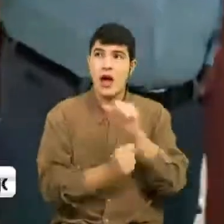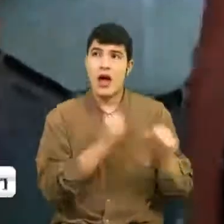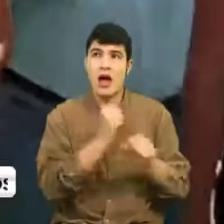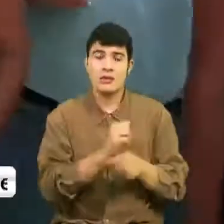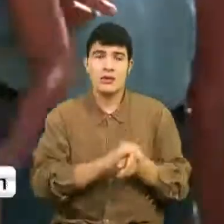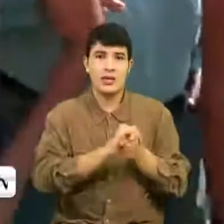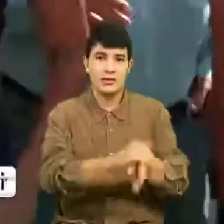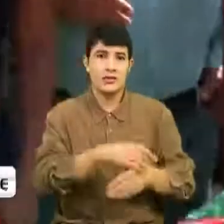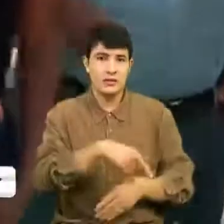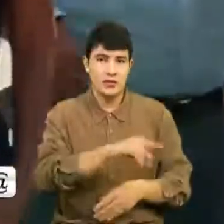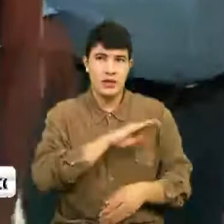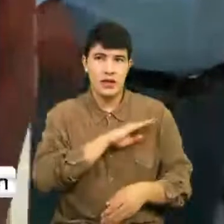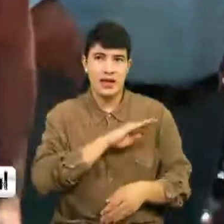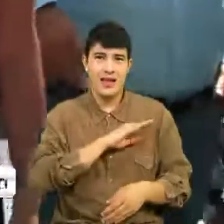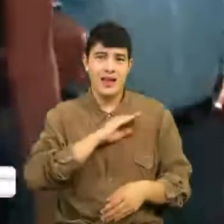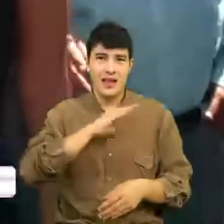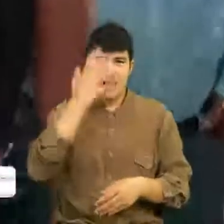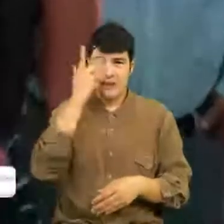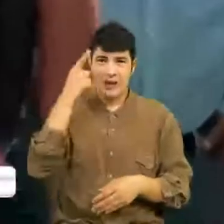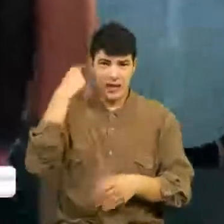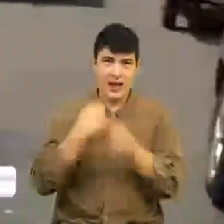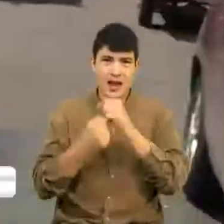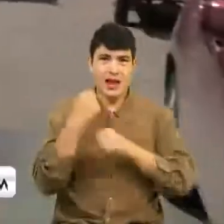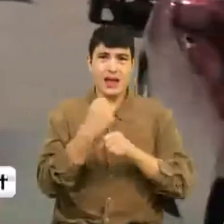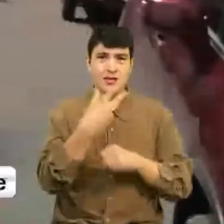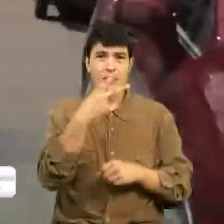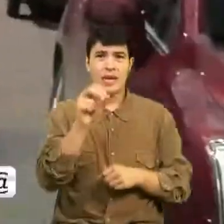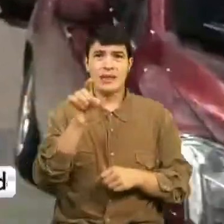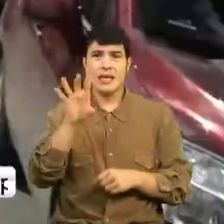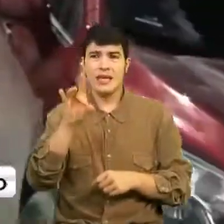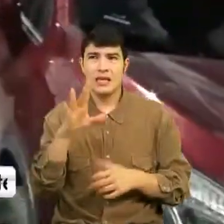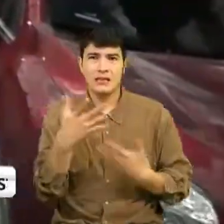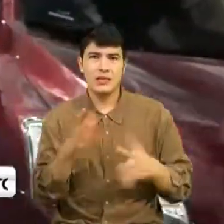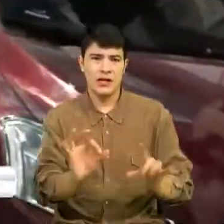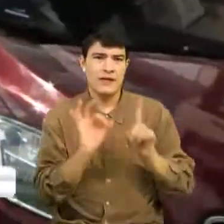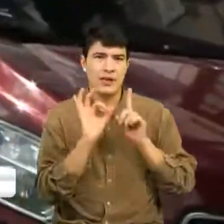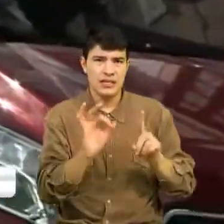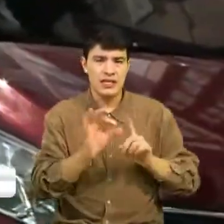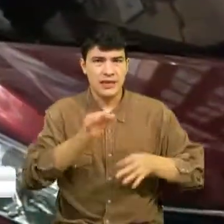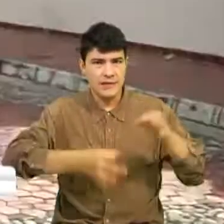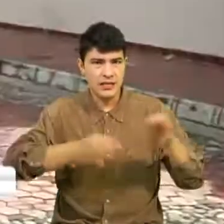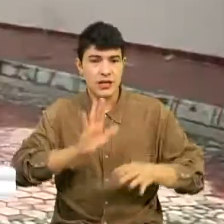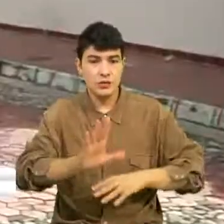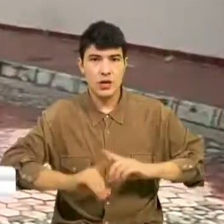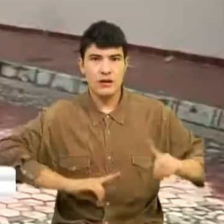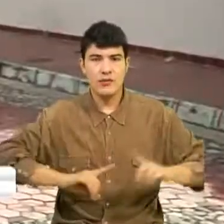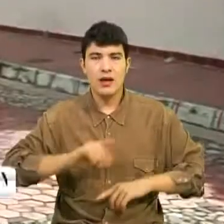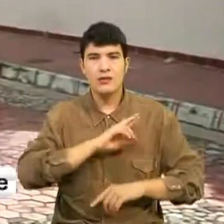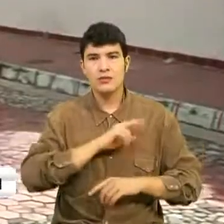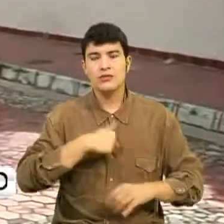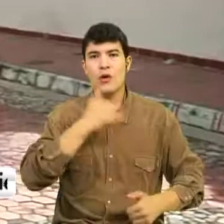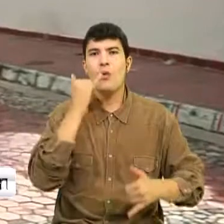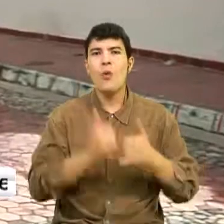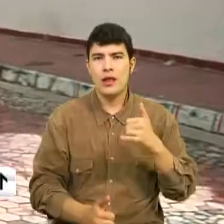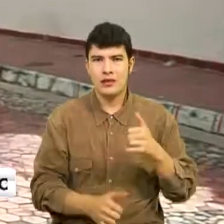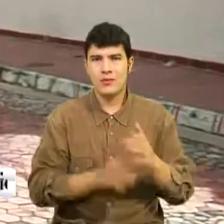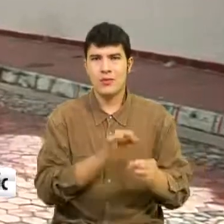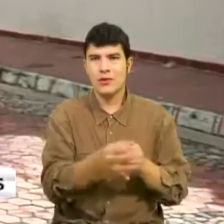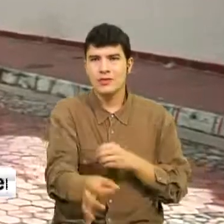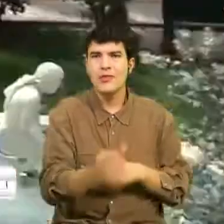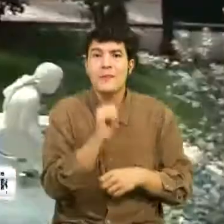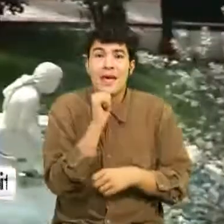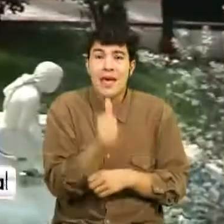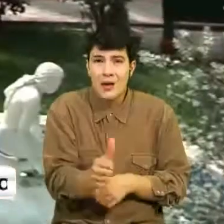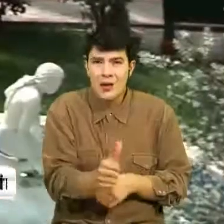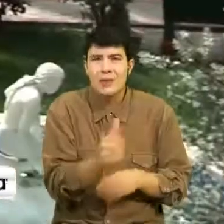alcaldes salientes, o sea, la evaluación del año 2015 entre lo que es eficiencia fiscal y administrativa, fuimos pues el último municipio, digamos el